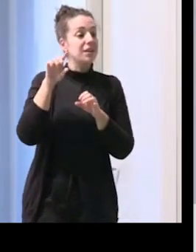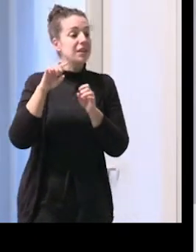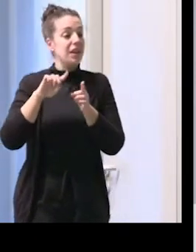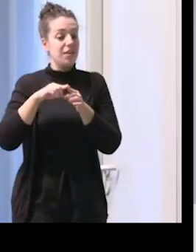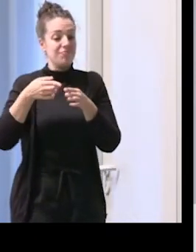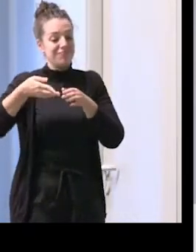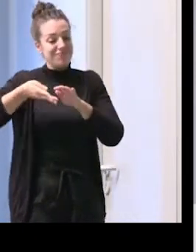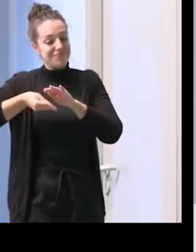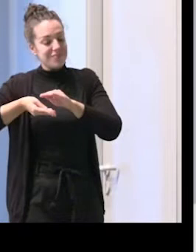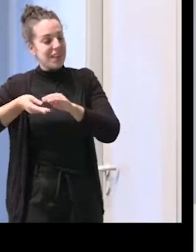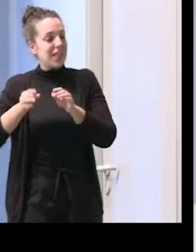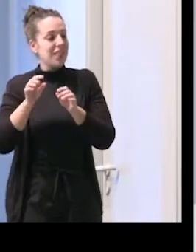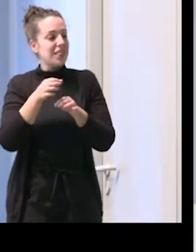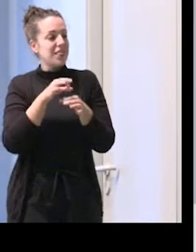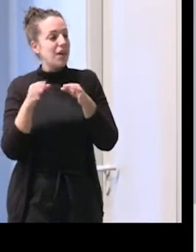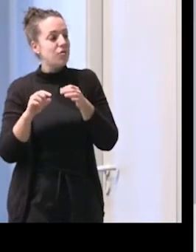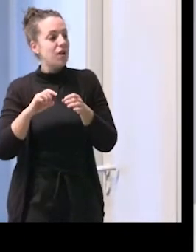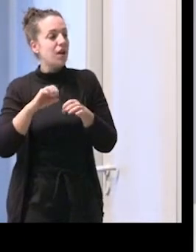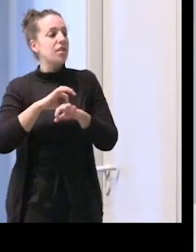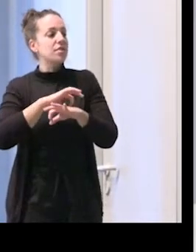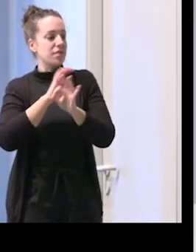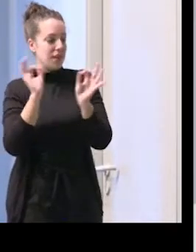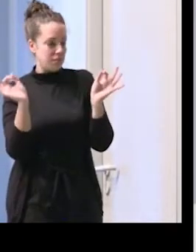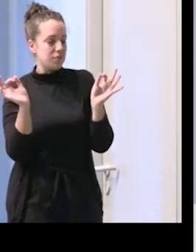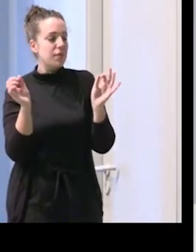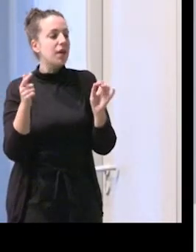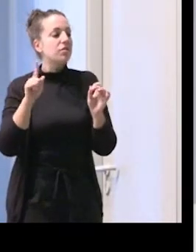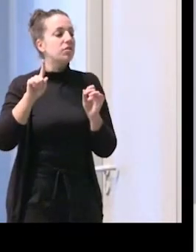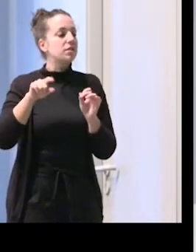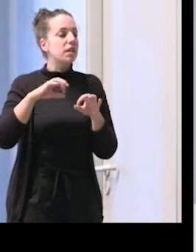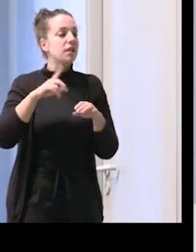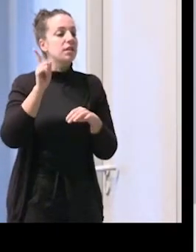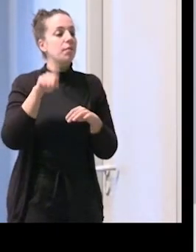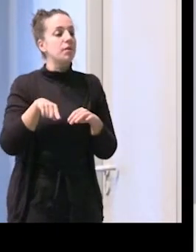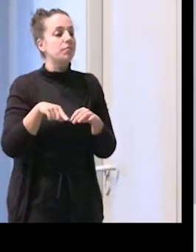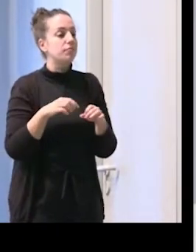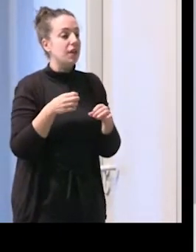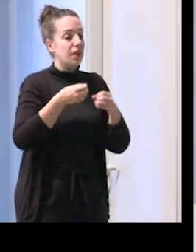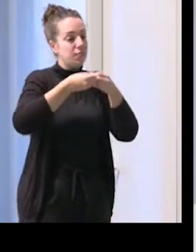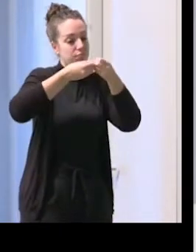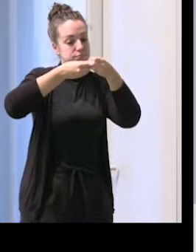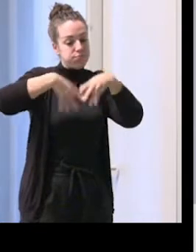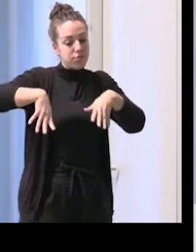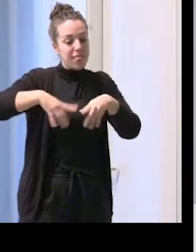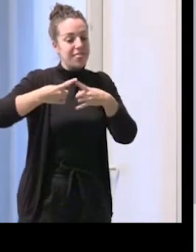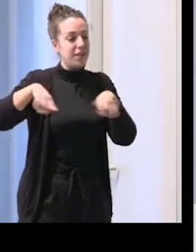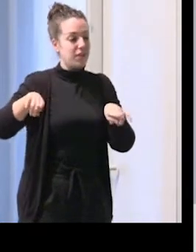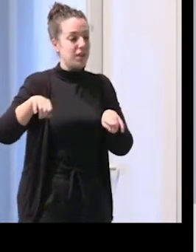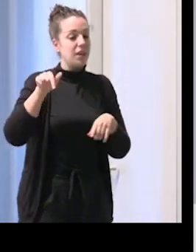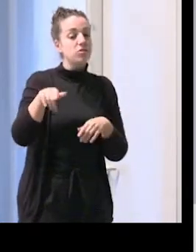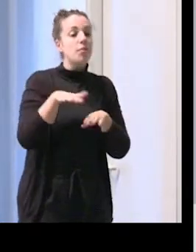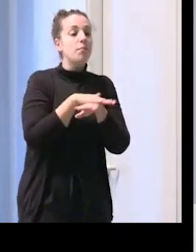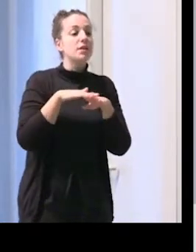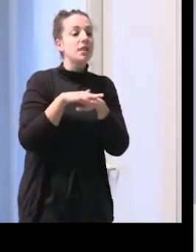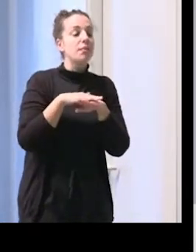en este caso una célula roja y en el caso una célula negra. Entonces, existe una asimetría en esta división. Y esto básicamente